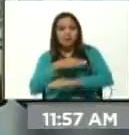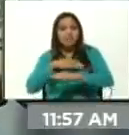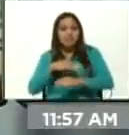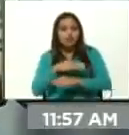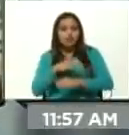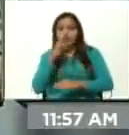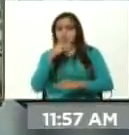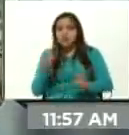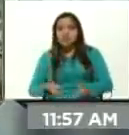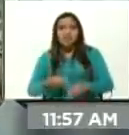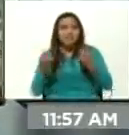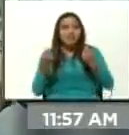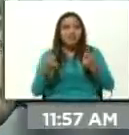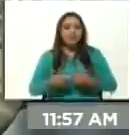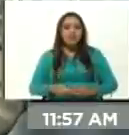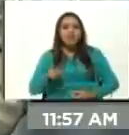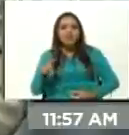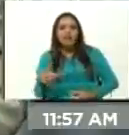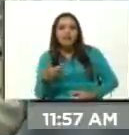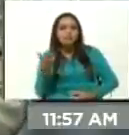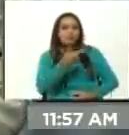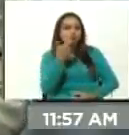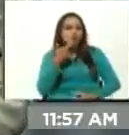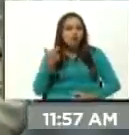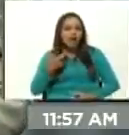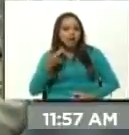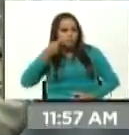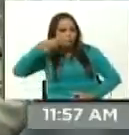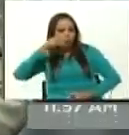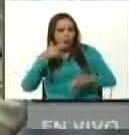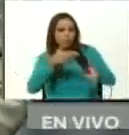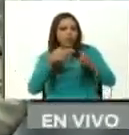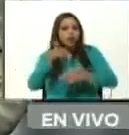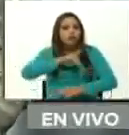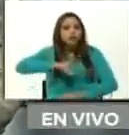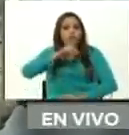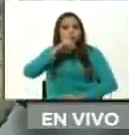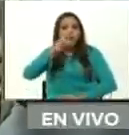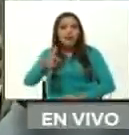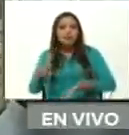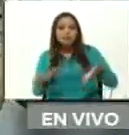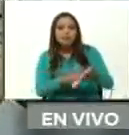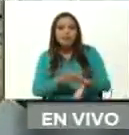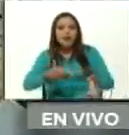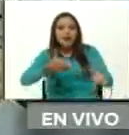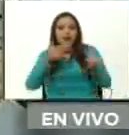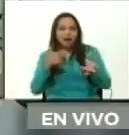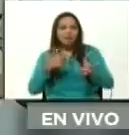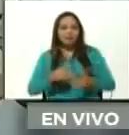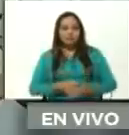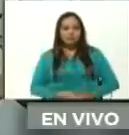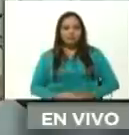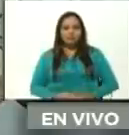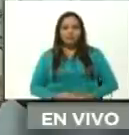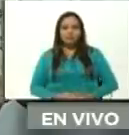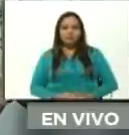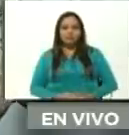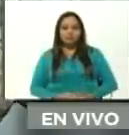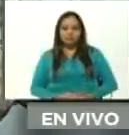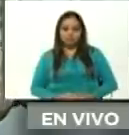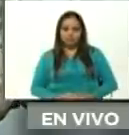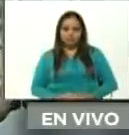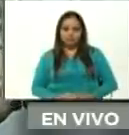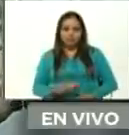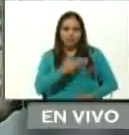socorro, simulación de hecho punible y uso indebido de arma orgánica.